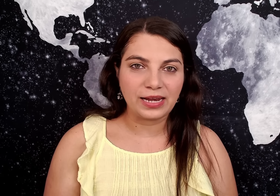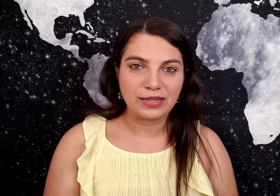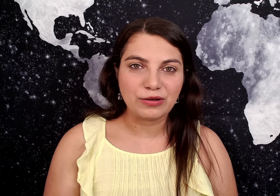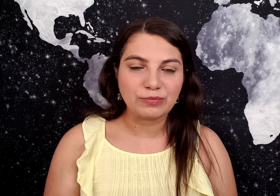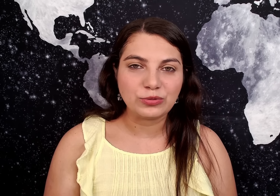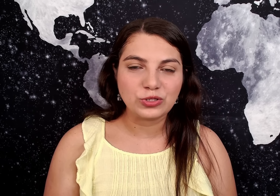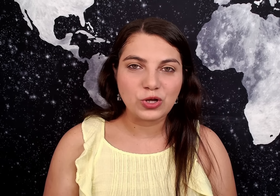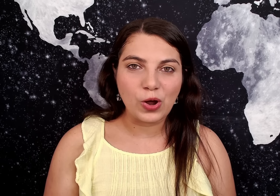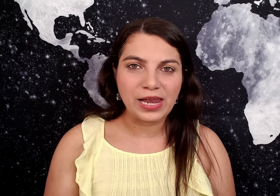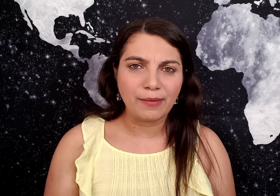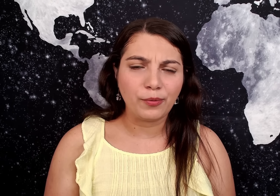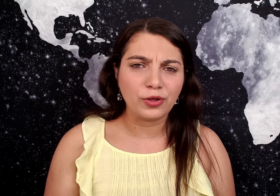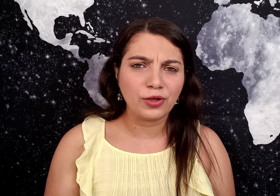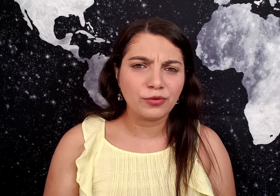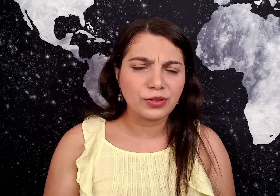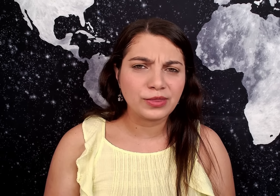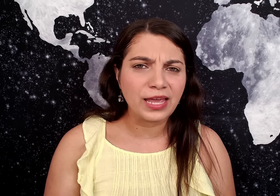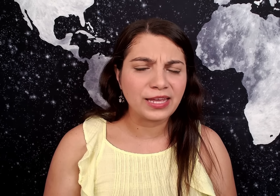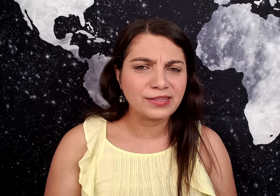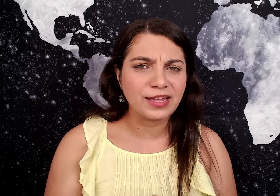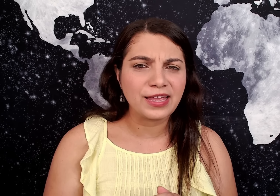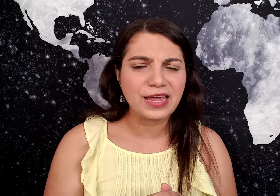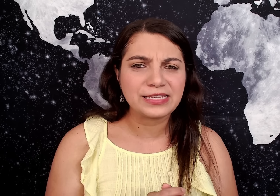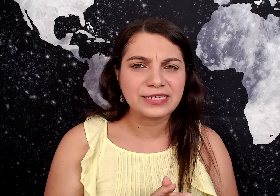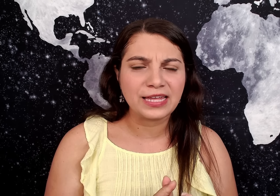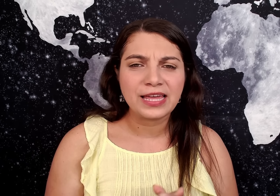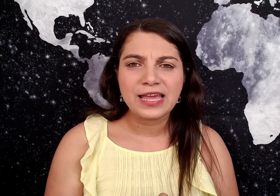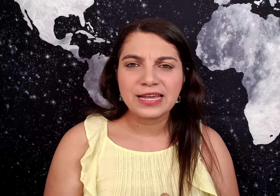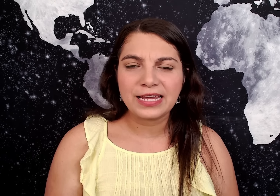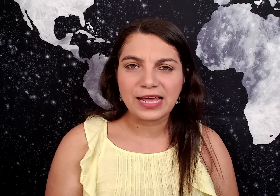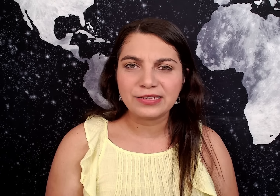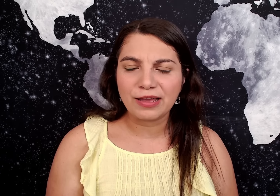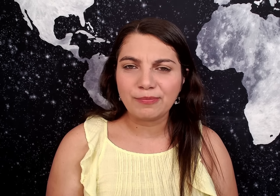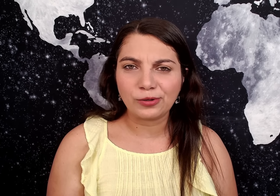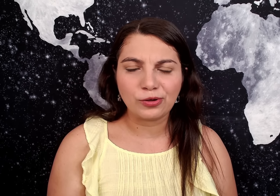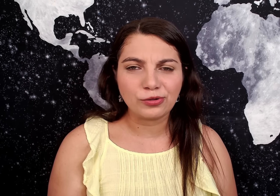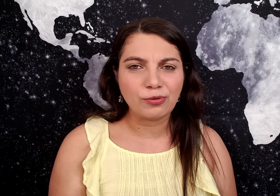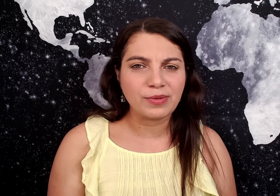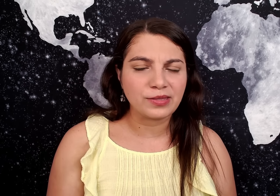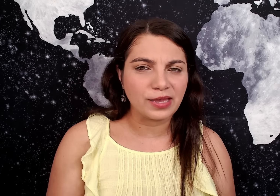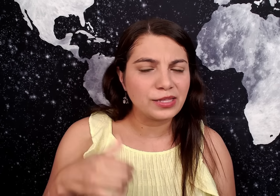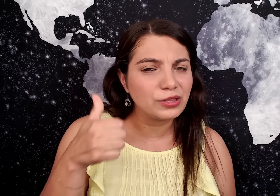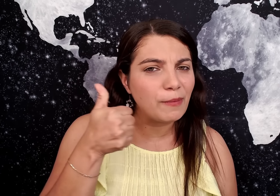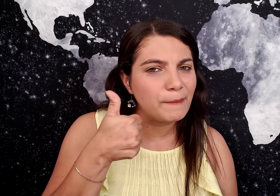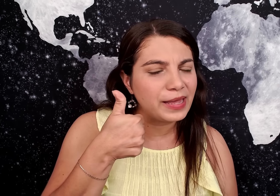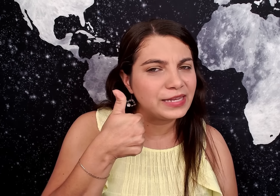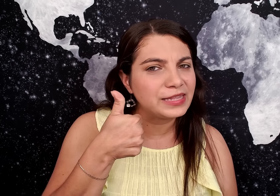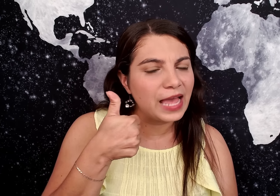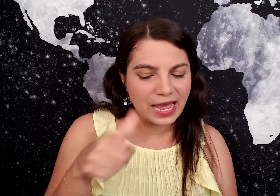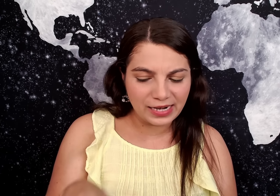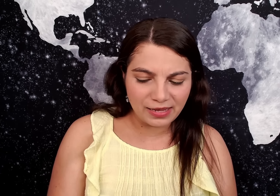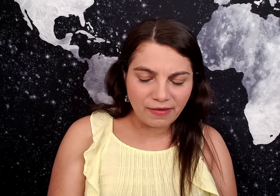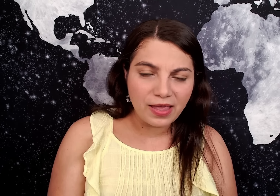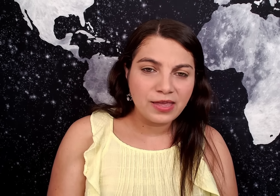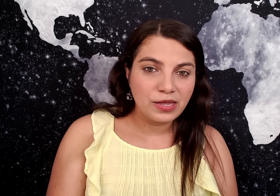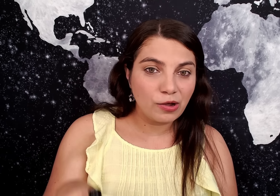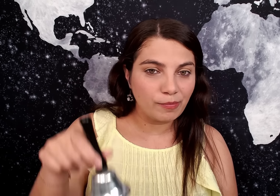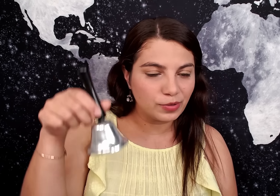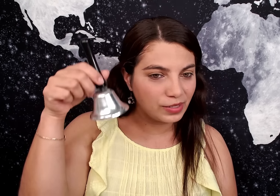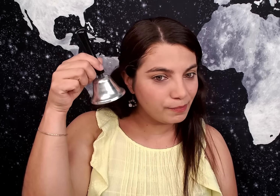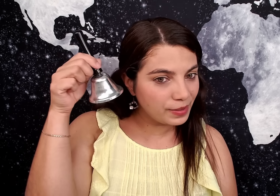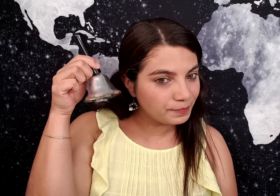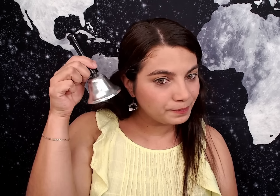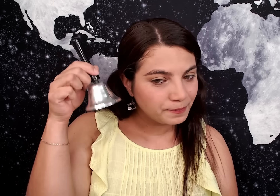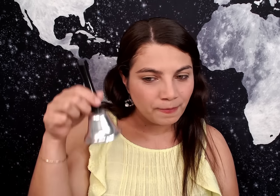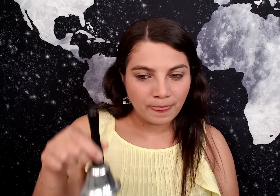semana. Le agradezco mucho el apoyo. Y usted que está ahí en el chat, gracias por todos sus mensajitos. Manita arriba. Y